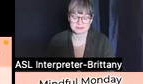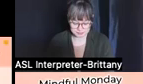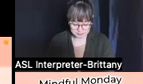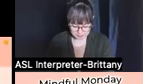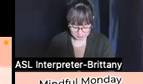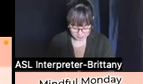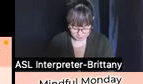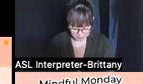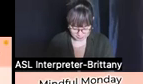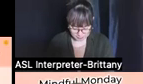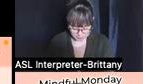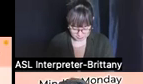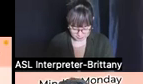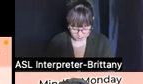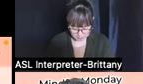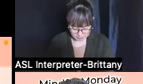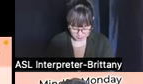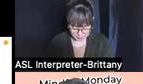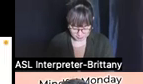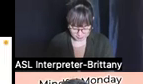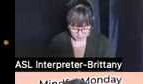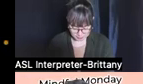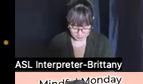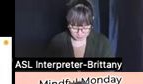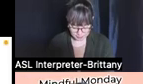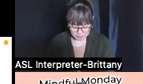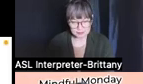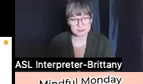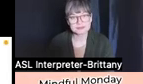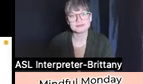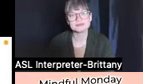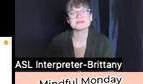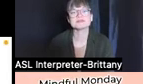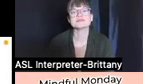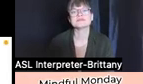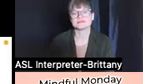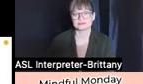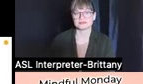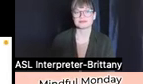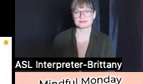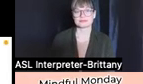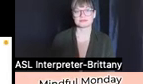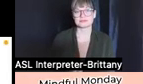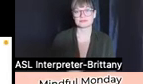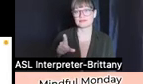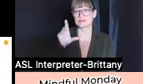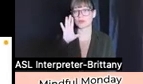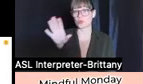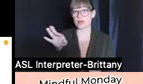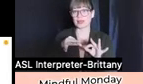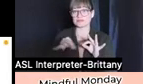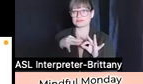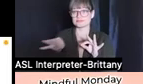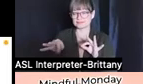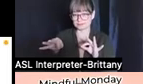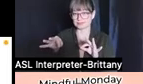Share. And as a reminder, otro recordatorio. Habrán subtítulos en español, pero por favor,